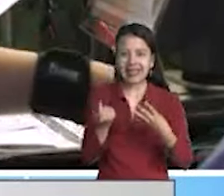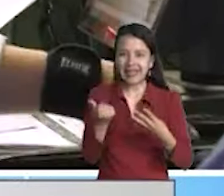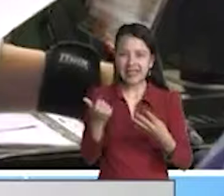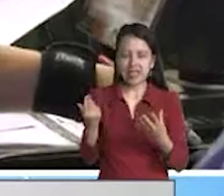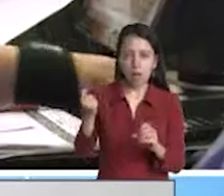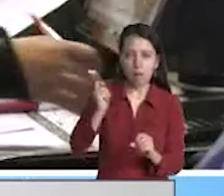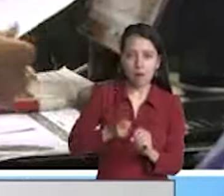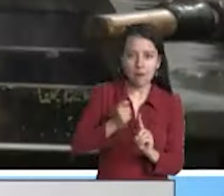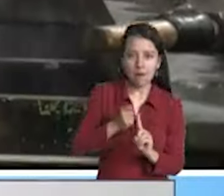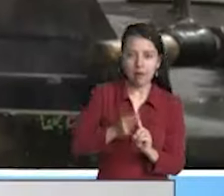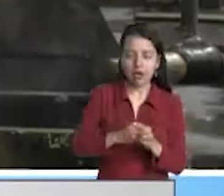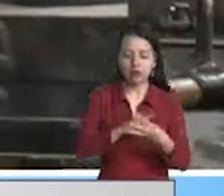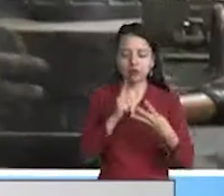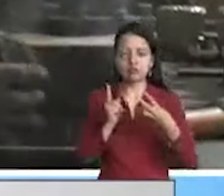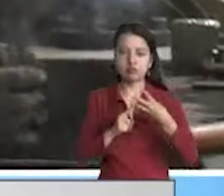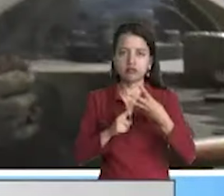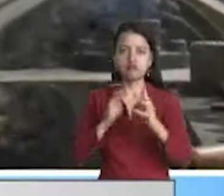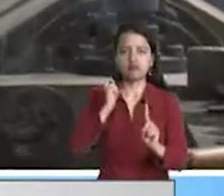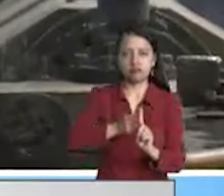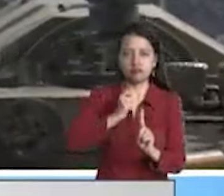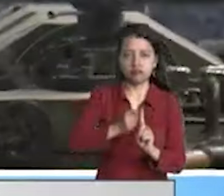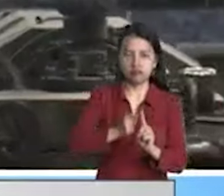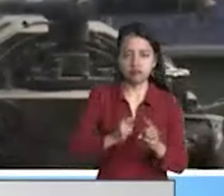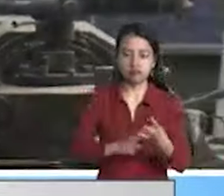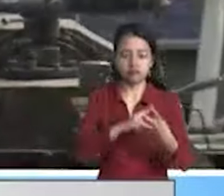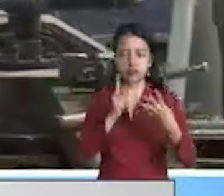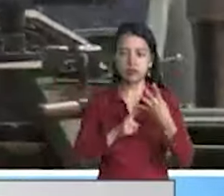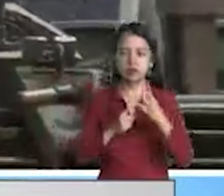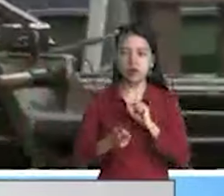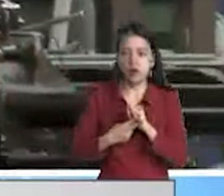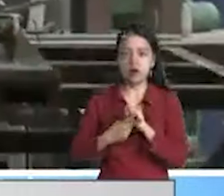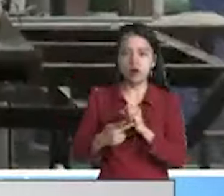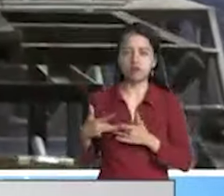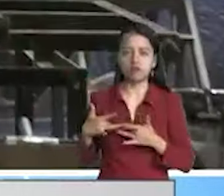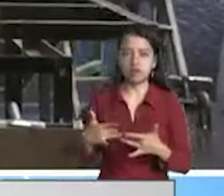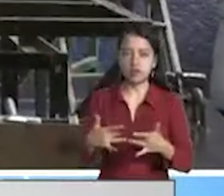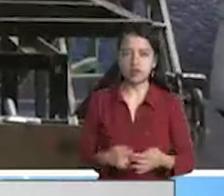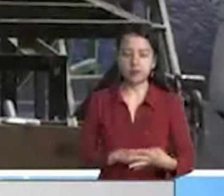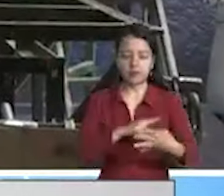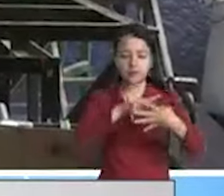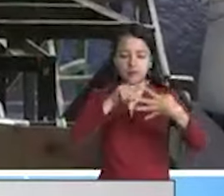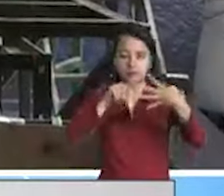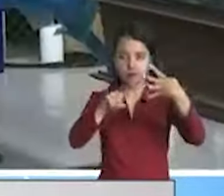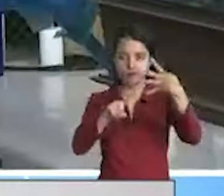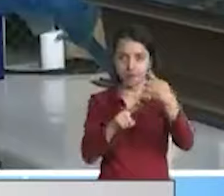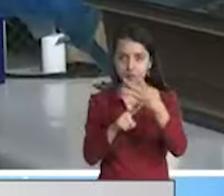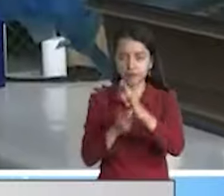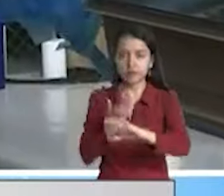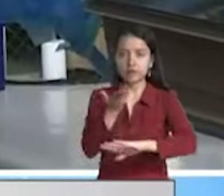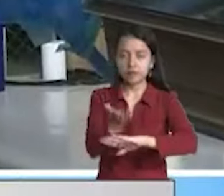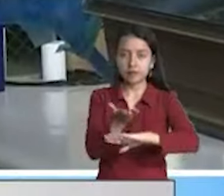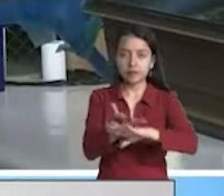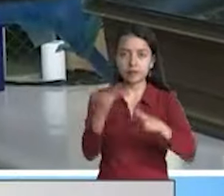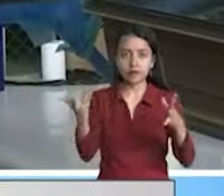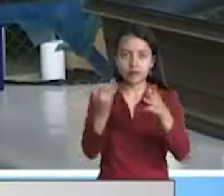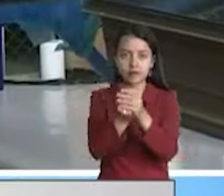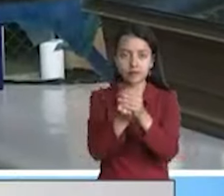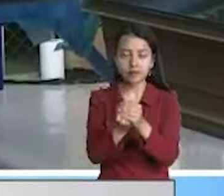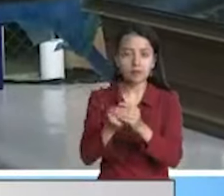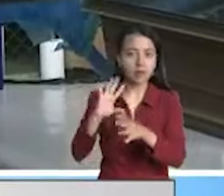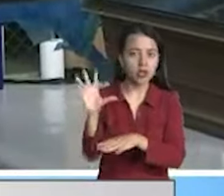pilar contributivo y un pilar de ahorro voluntario. A través de estos 4 pilares hemos generado una propuesta de inclusión para todos